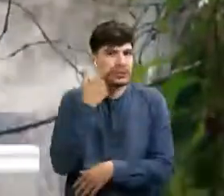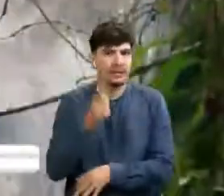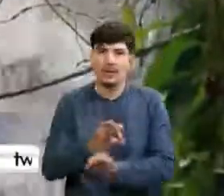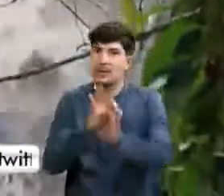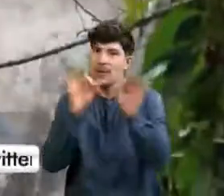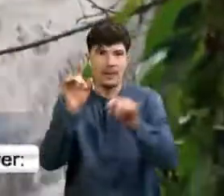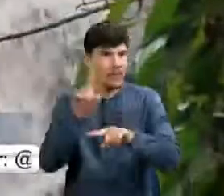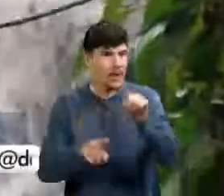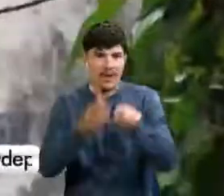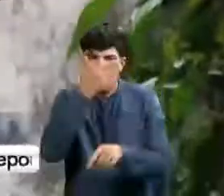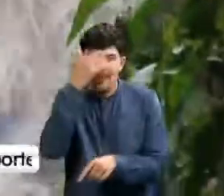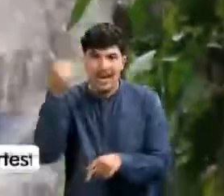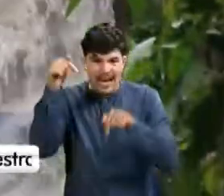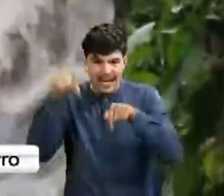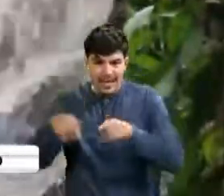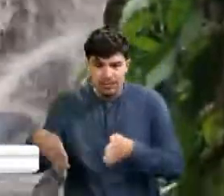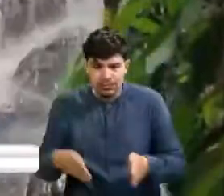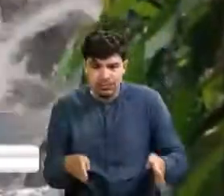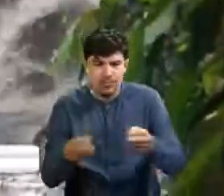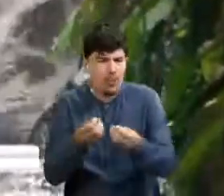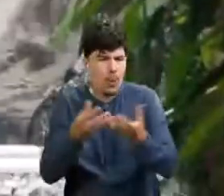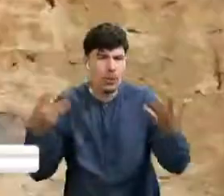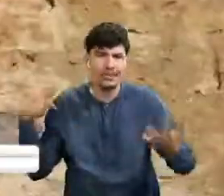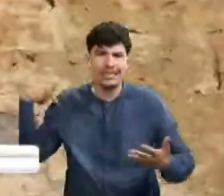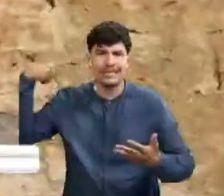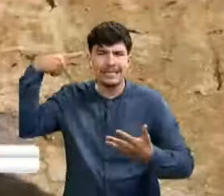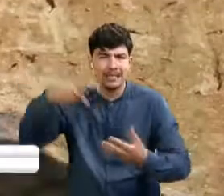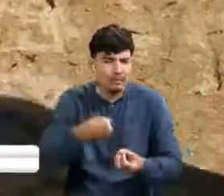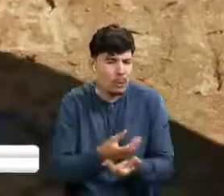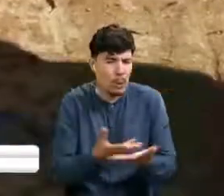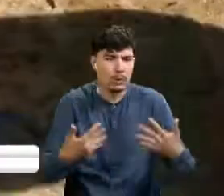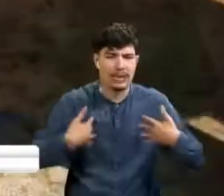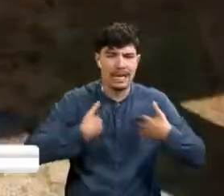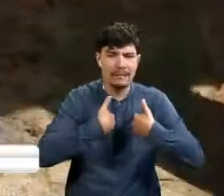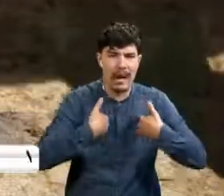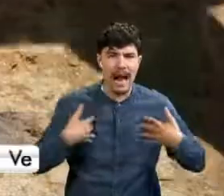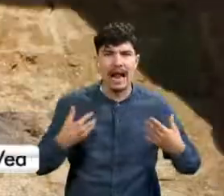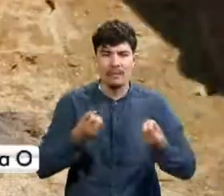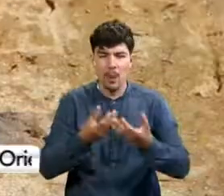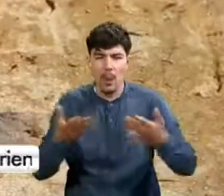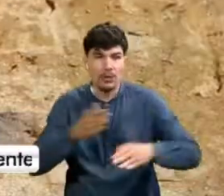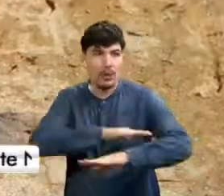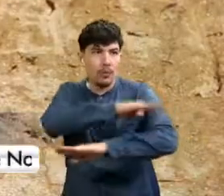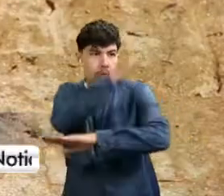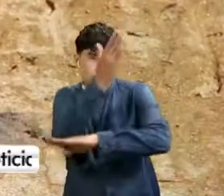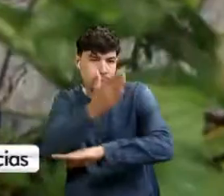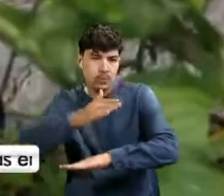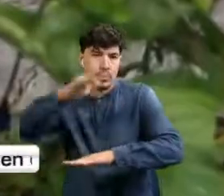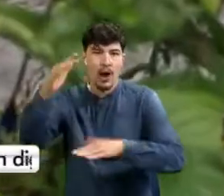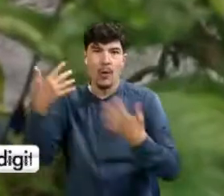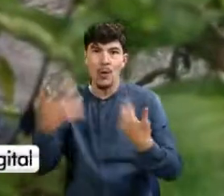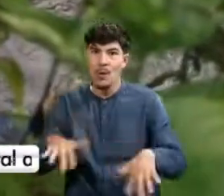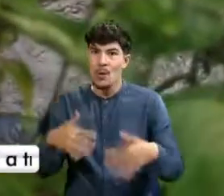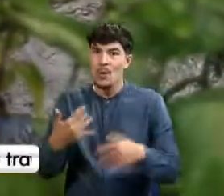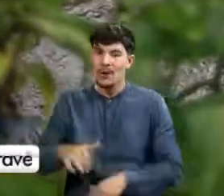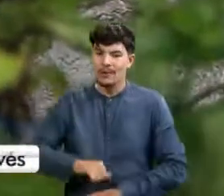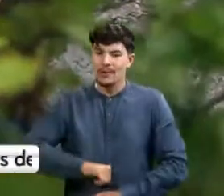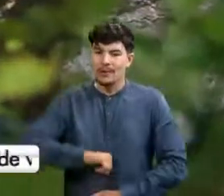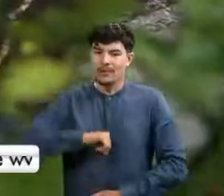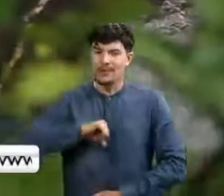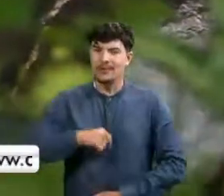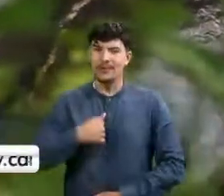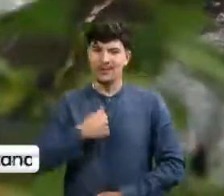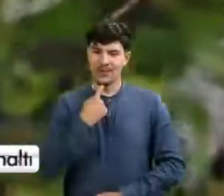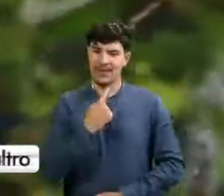Estos senderos llenos de historia, tanta diversidad, la grandeza de nuestras montañas, nos hacen sentir orgullosos de decir